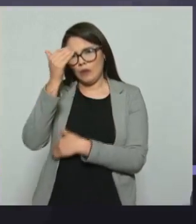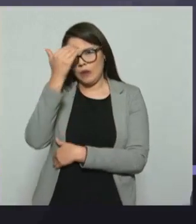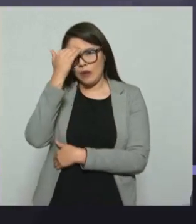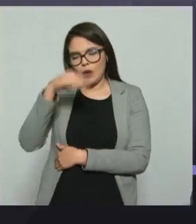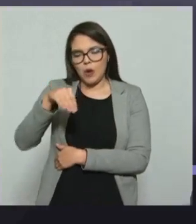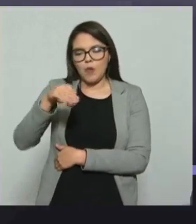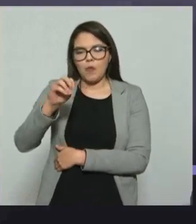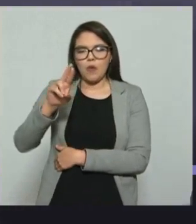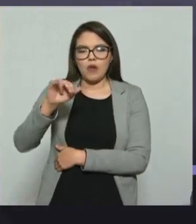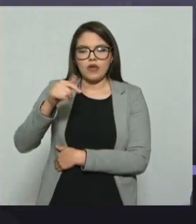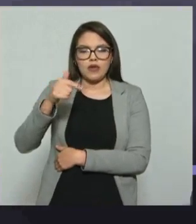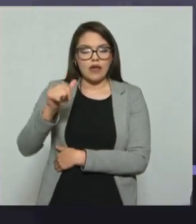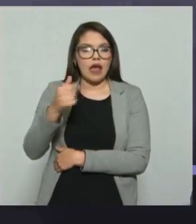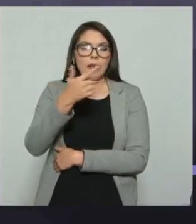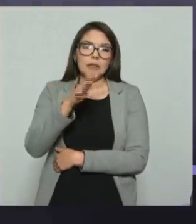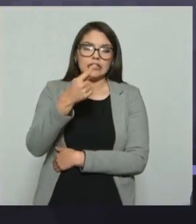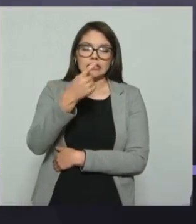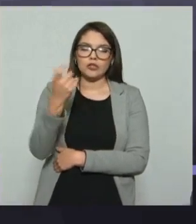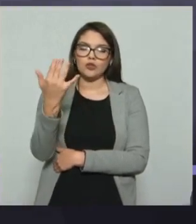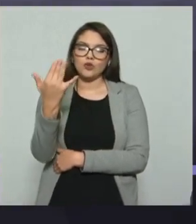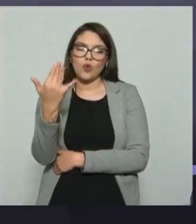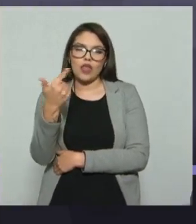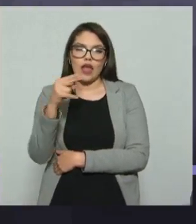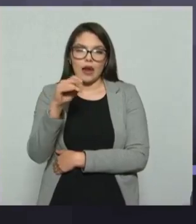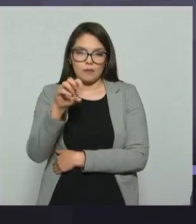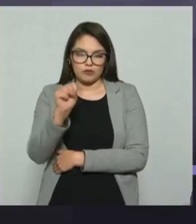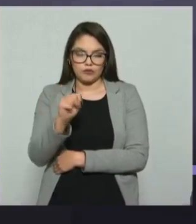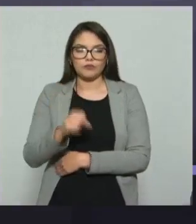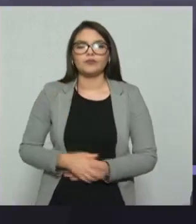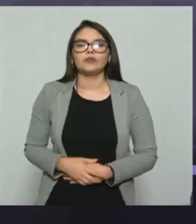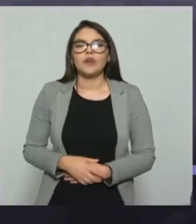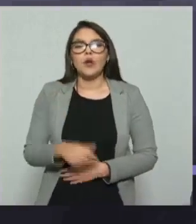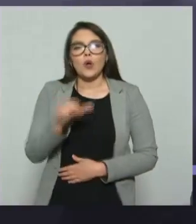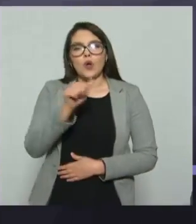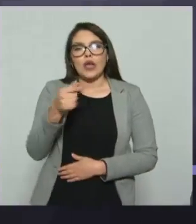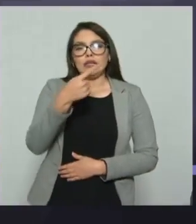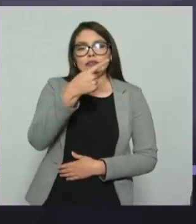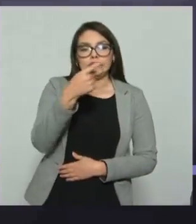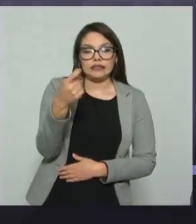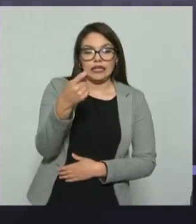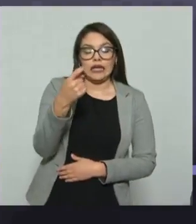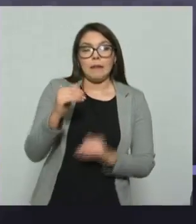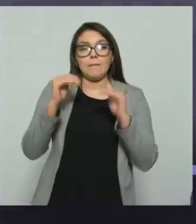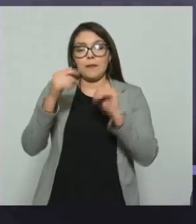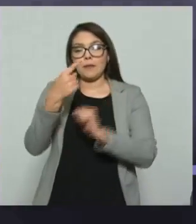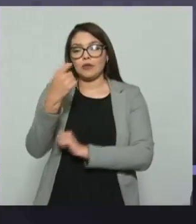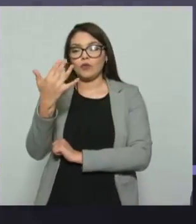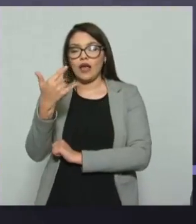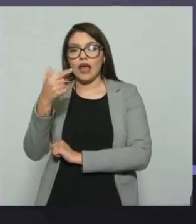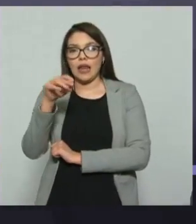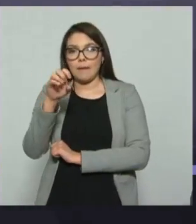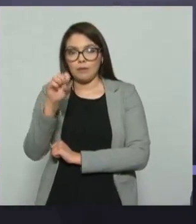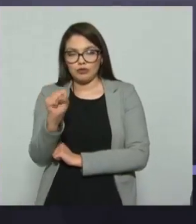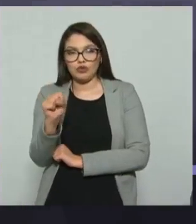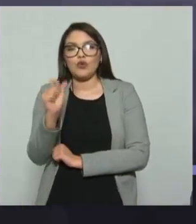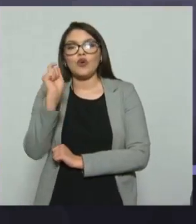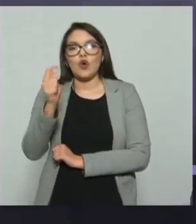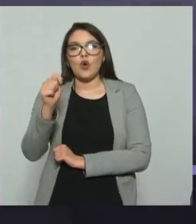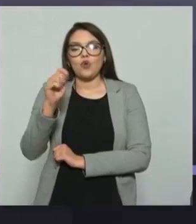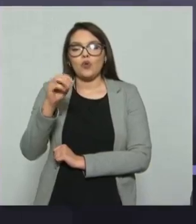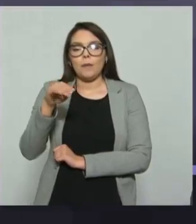100 a 150 gramos de moringa. Siguiente, 100 a 150 gramos de